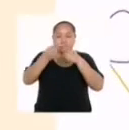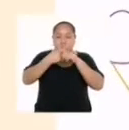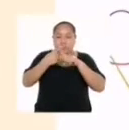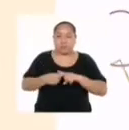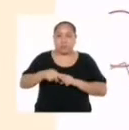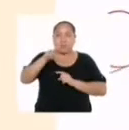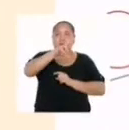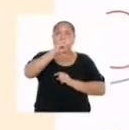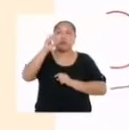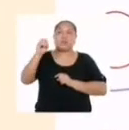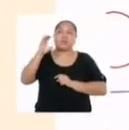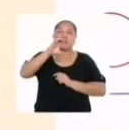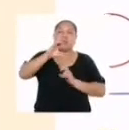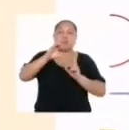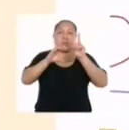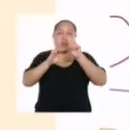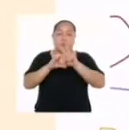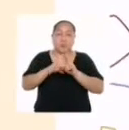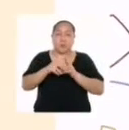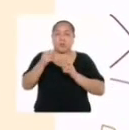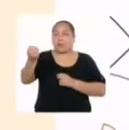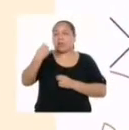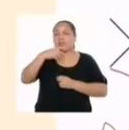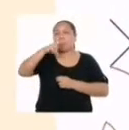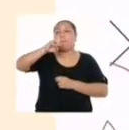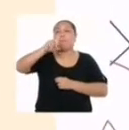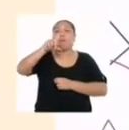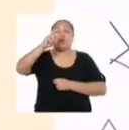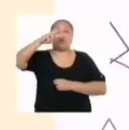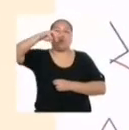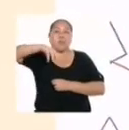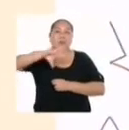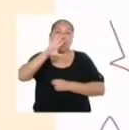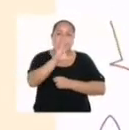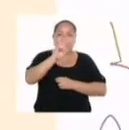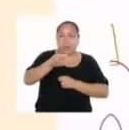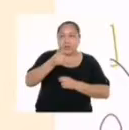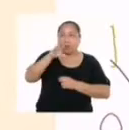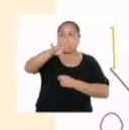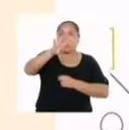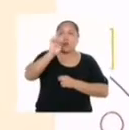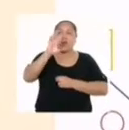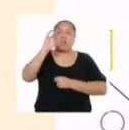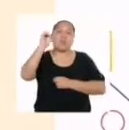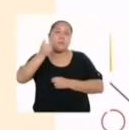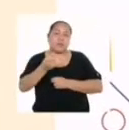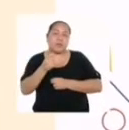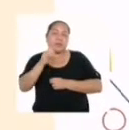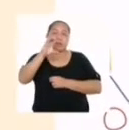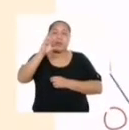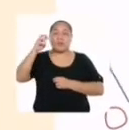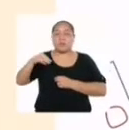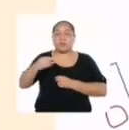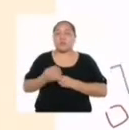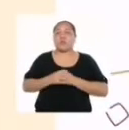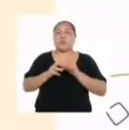300 centímetros de longitud, me indicará que su volumen es 540.000 centímetros cúbicos.